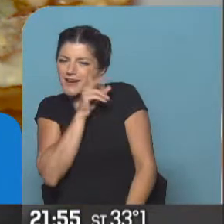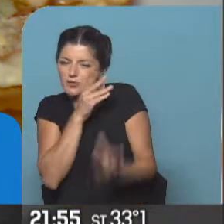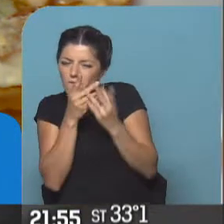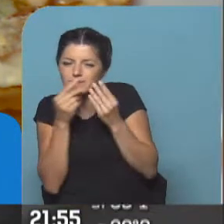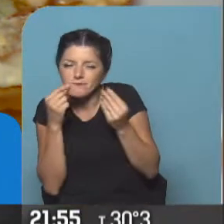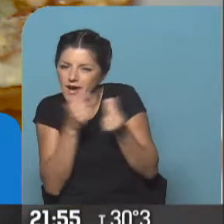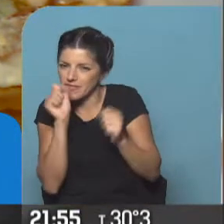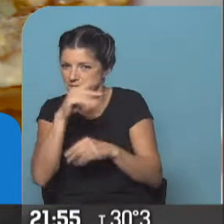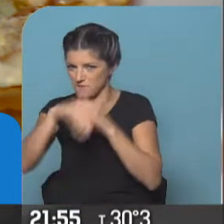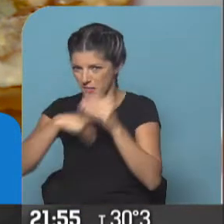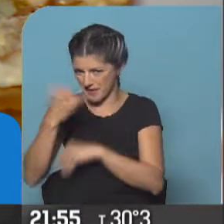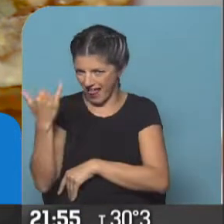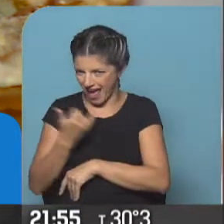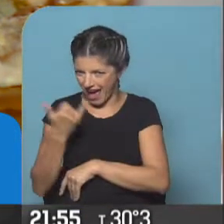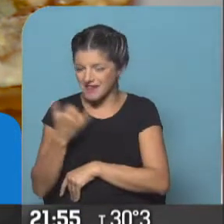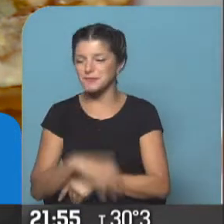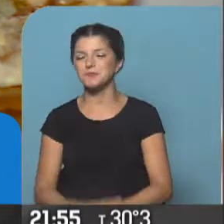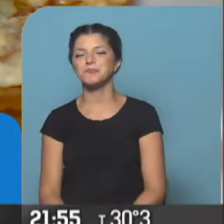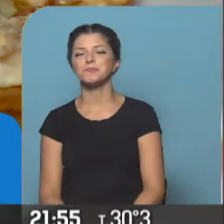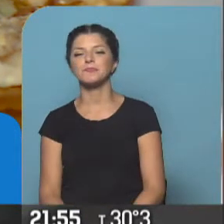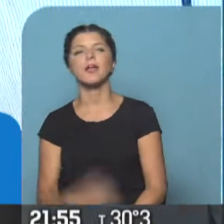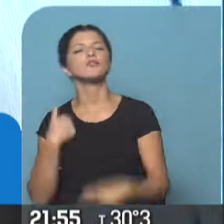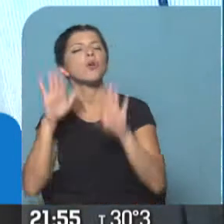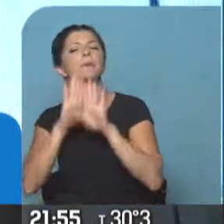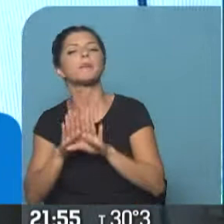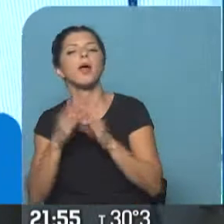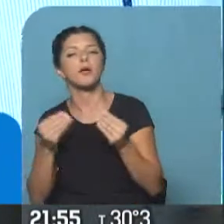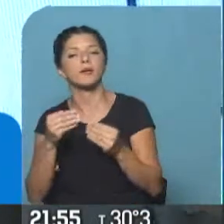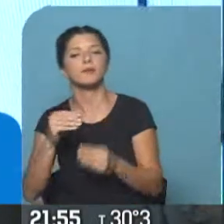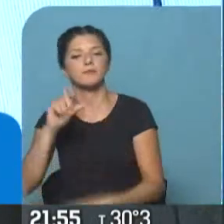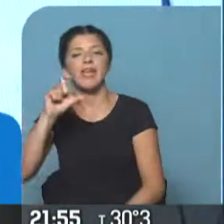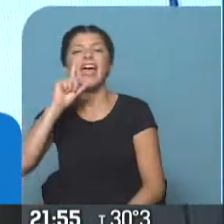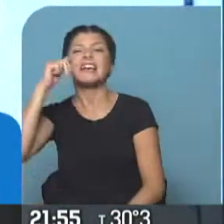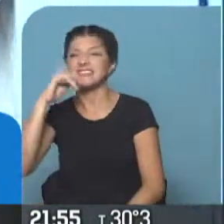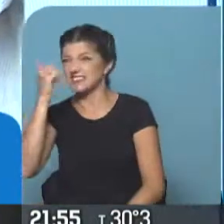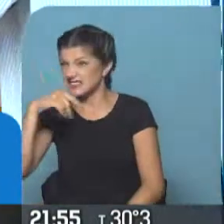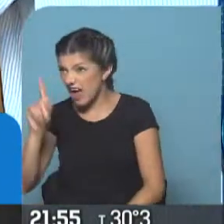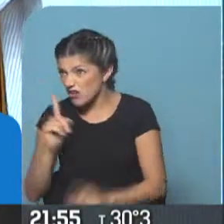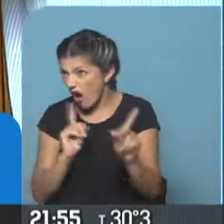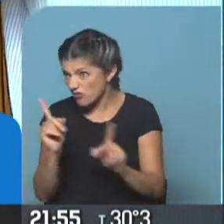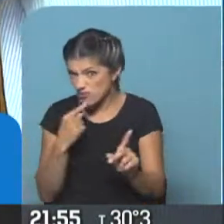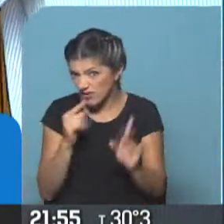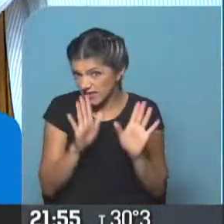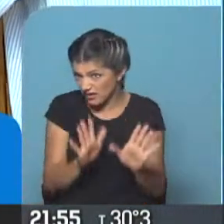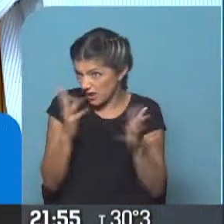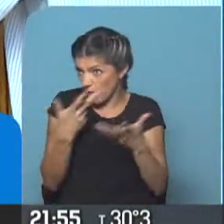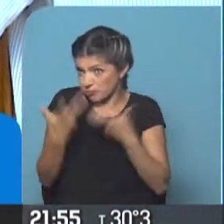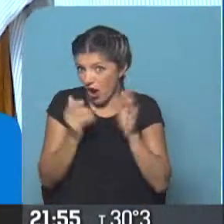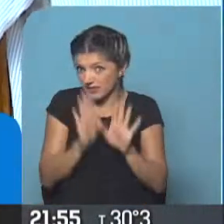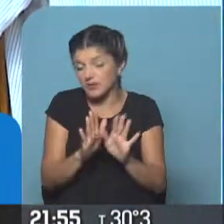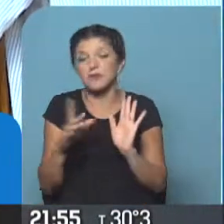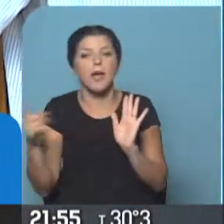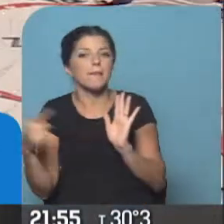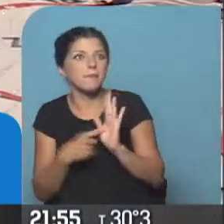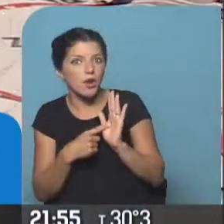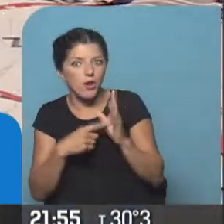familia. Está hecho con cinsano. Dicen que lo hacen ellos con cinsano. Bueno,